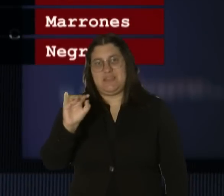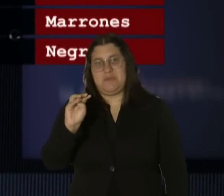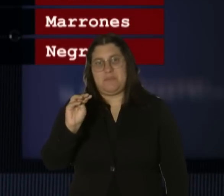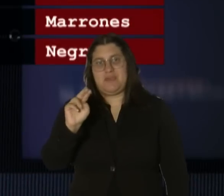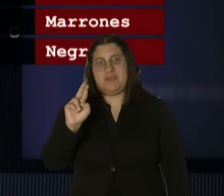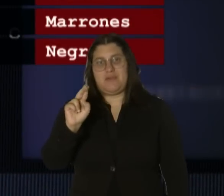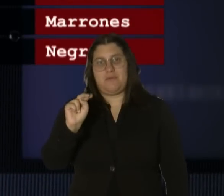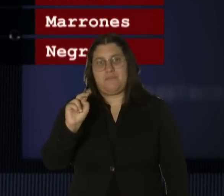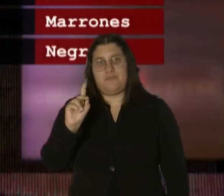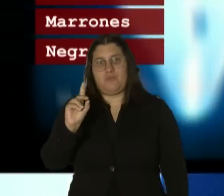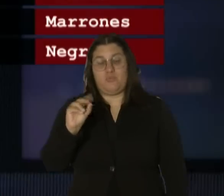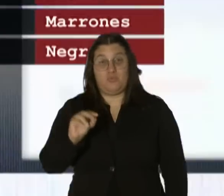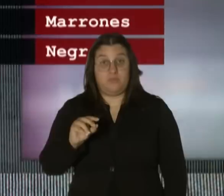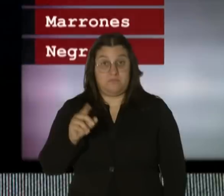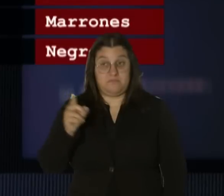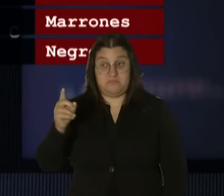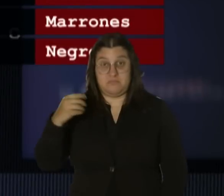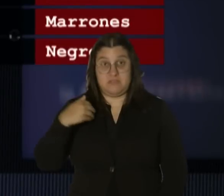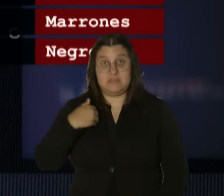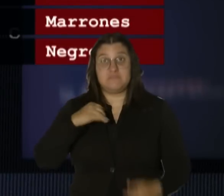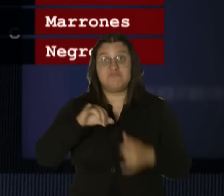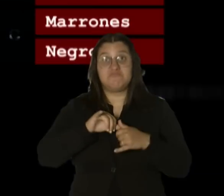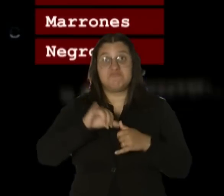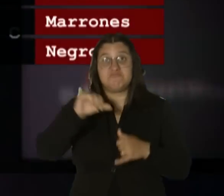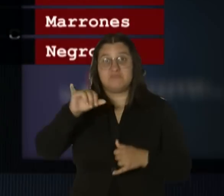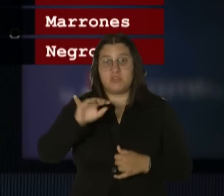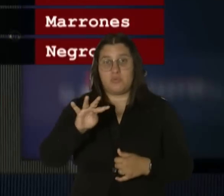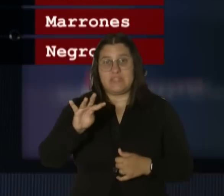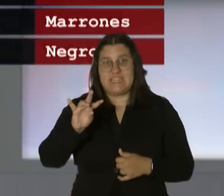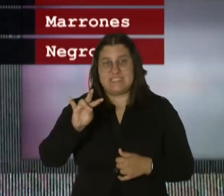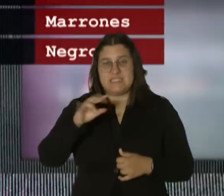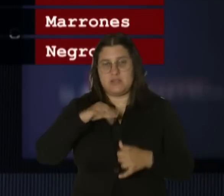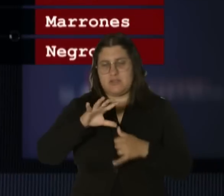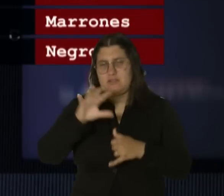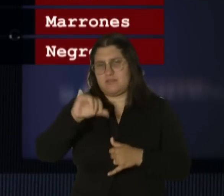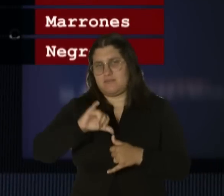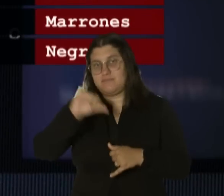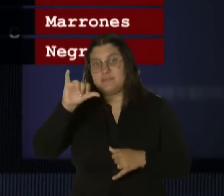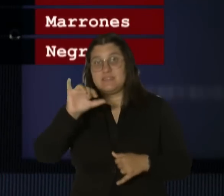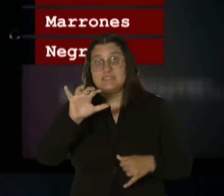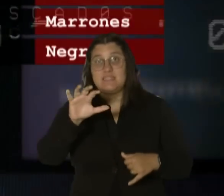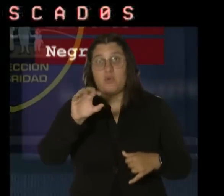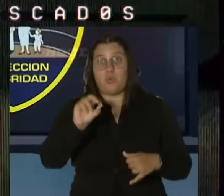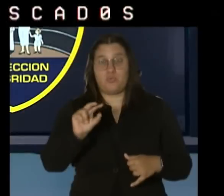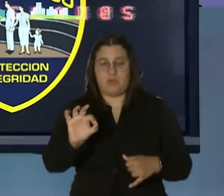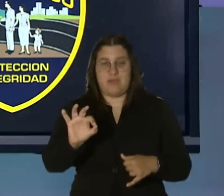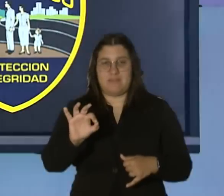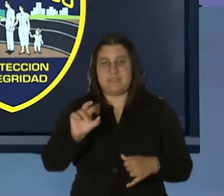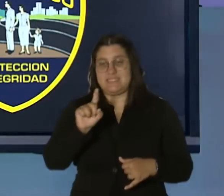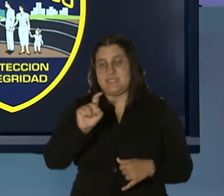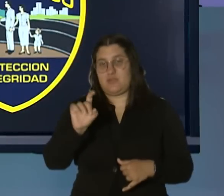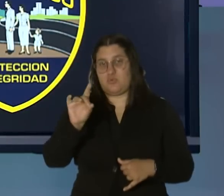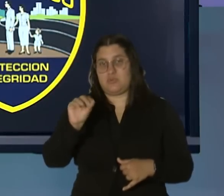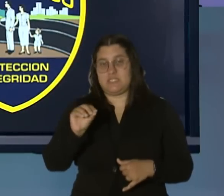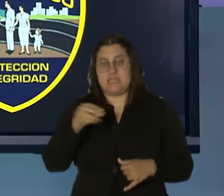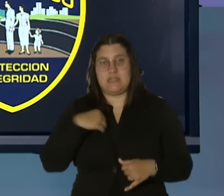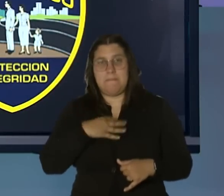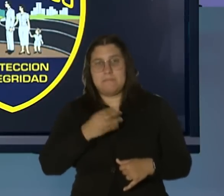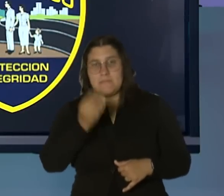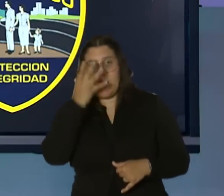estatura es de 5'9", pesa unas 180 libras, tetés blancas, ojos color marrón y cabello negro. Jimmy,